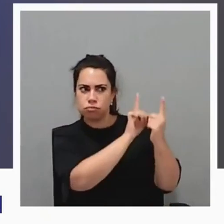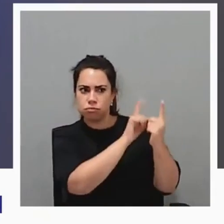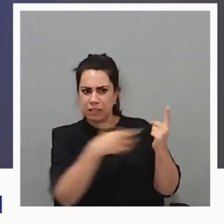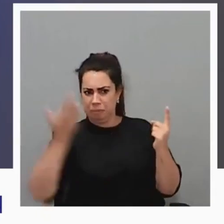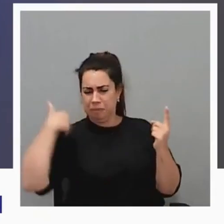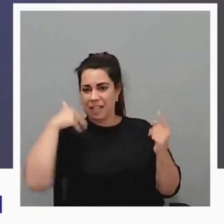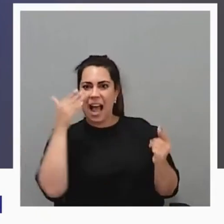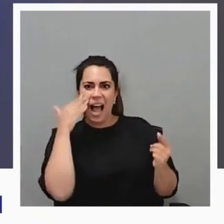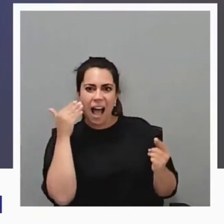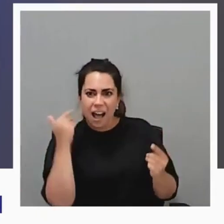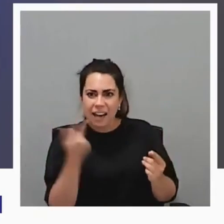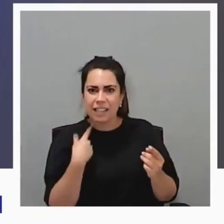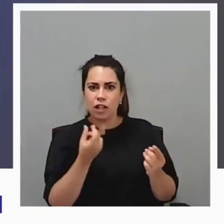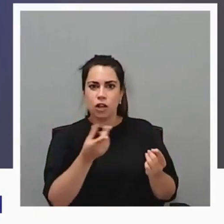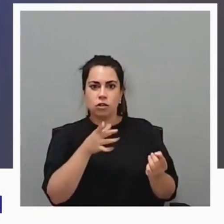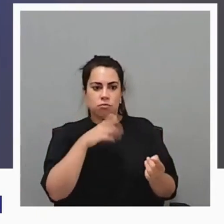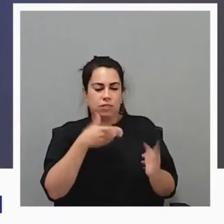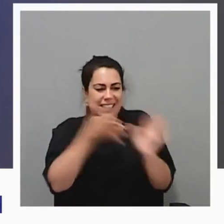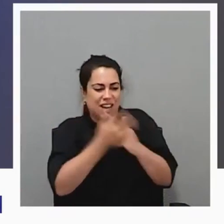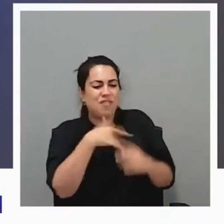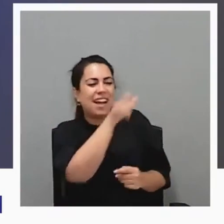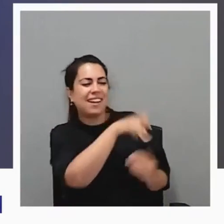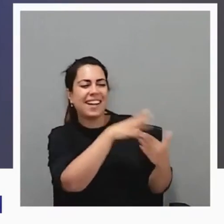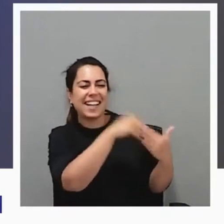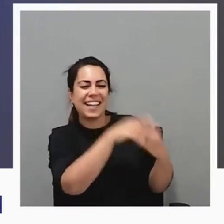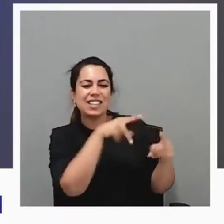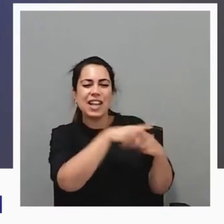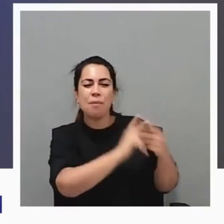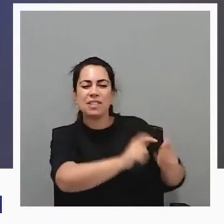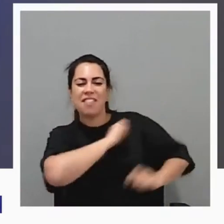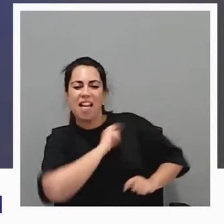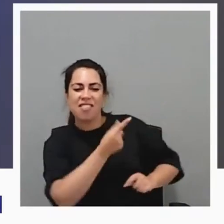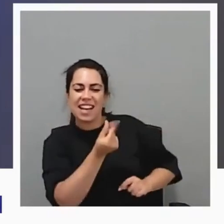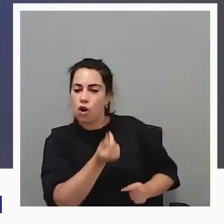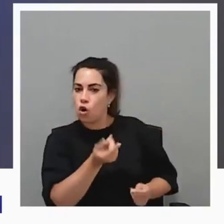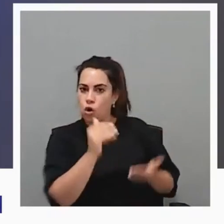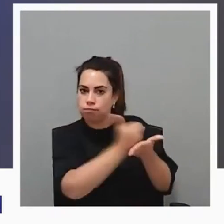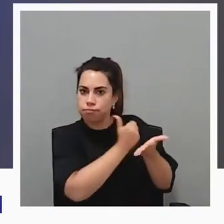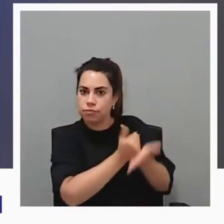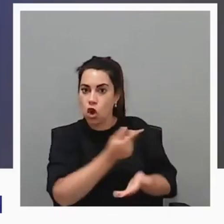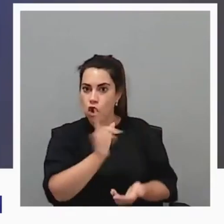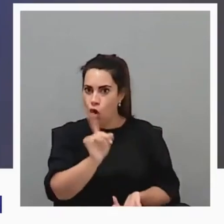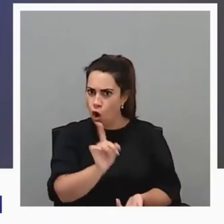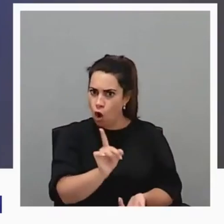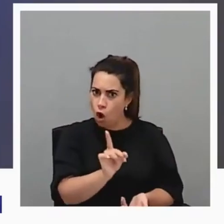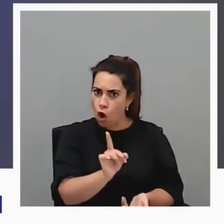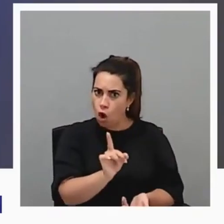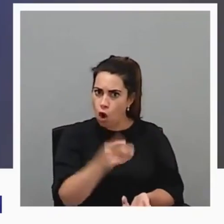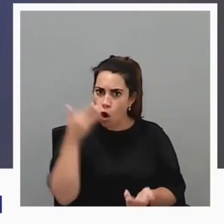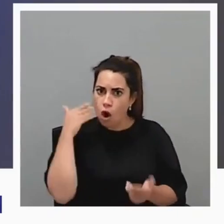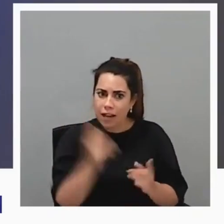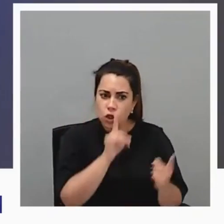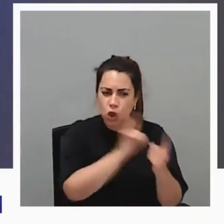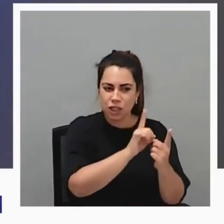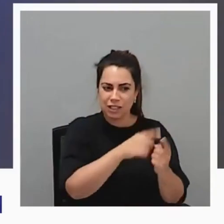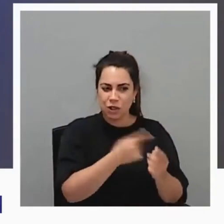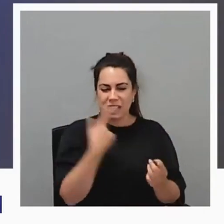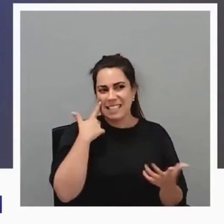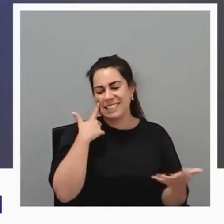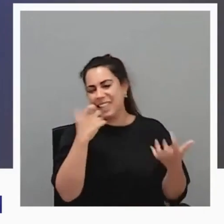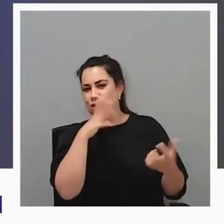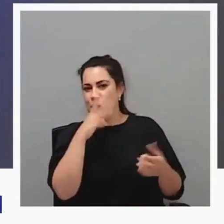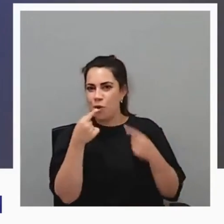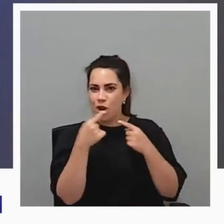cliente como una herramienta para ganar dinero. Y se le notaba en cada sonrisa, en cada palabra. Además, pues ha podido